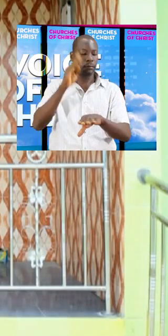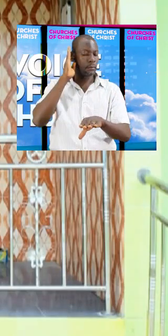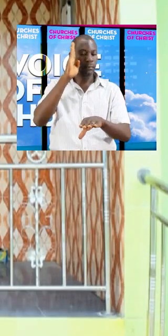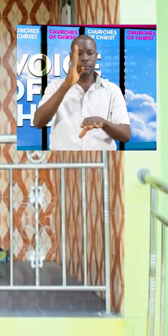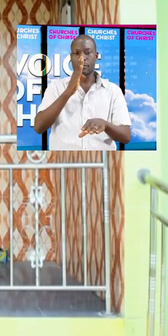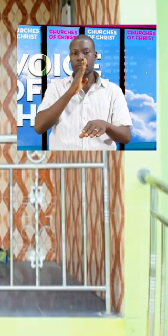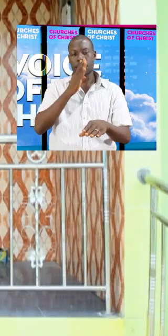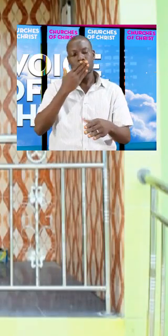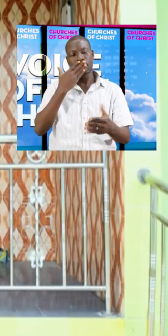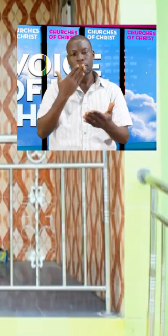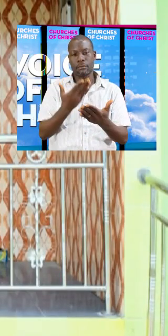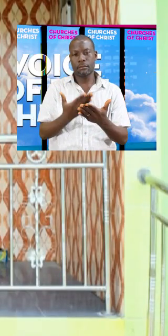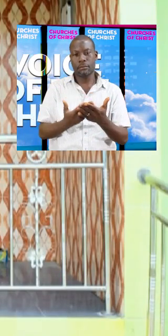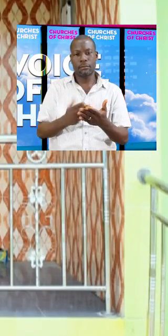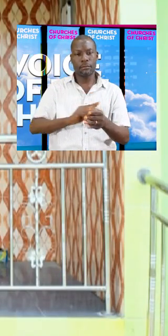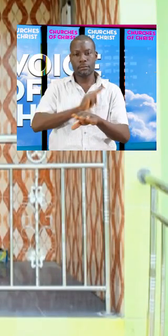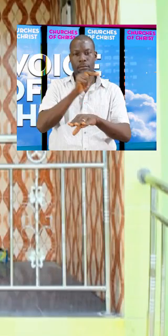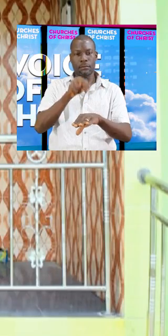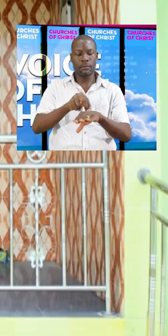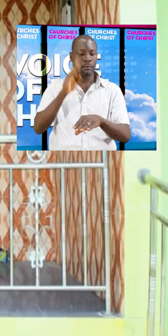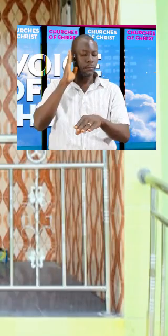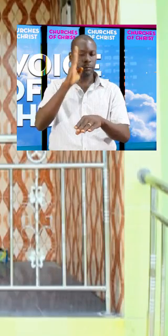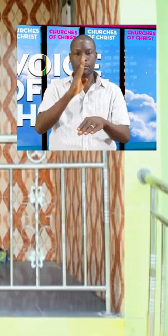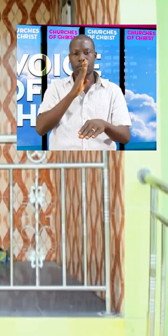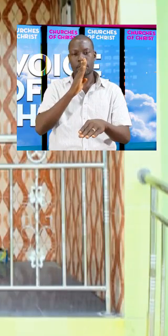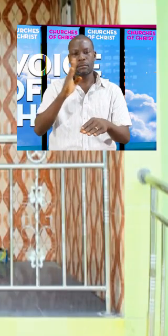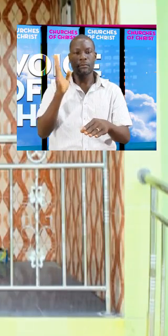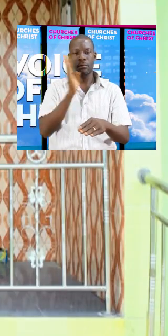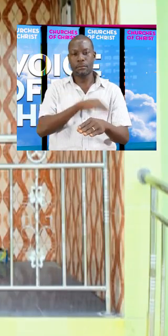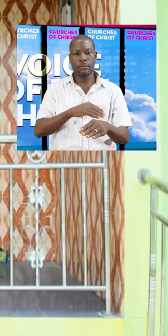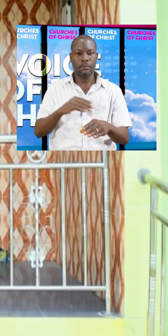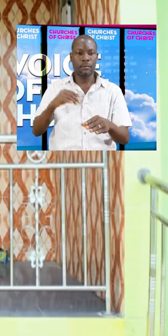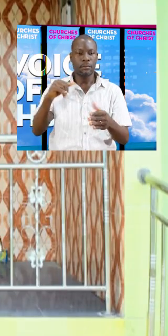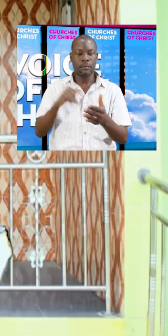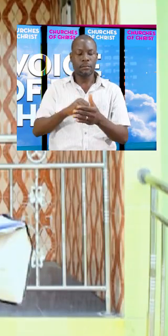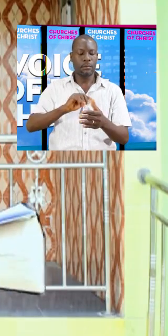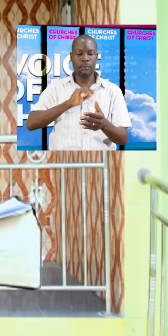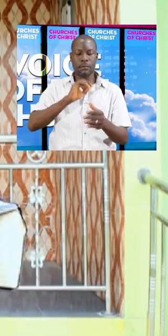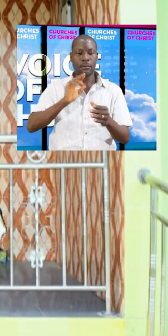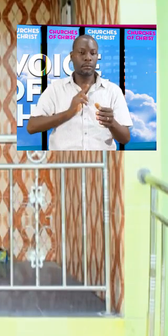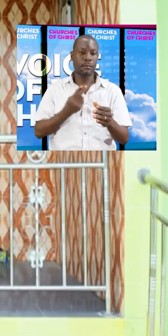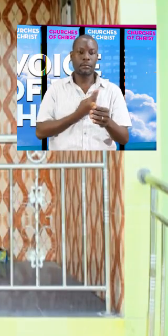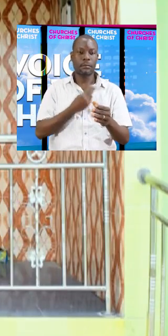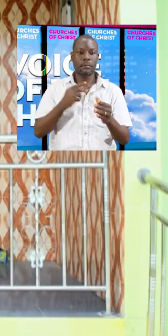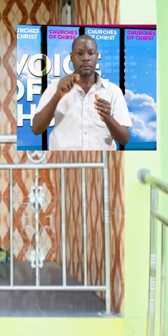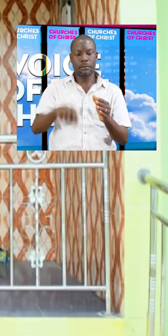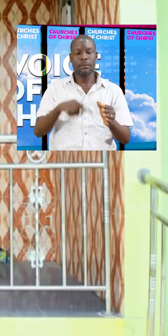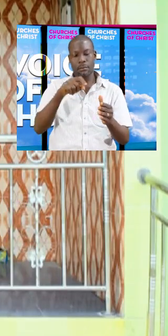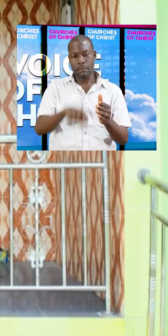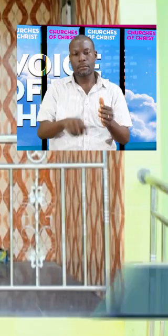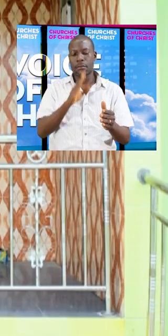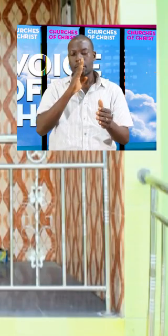Omano sebeye yo, omano serenye yo, eyense na